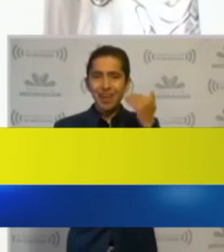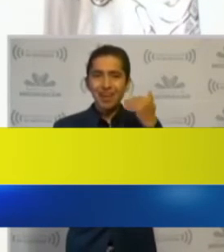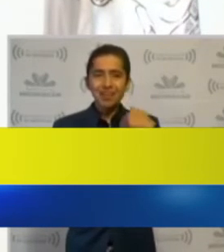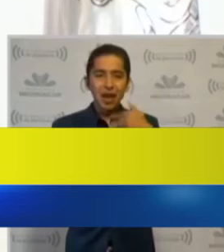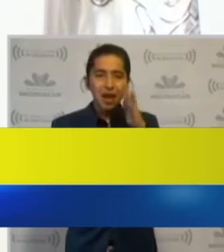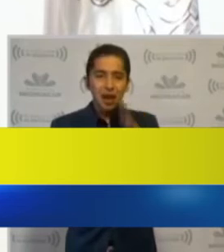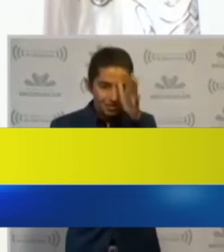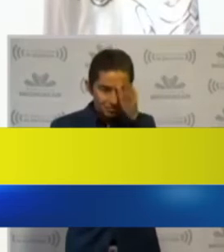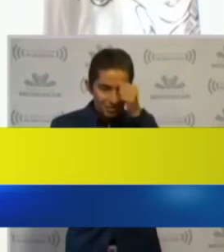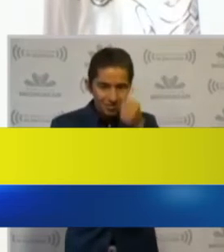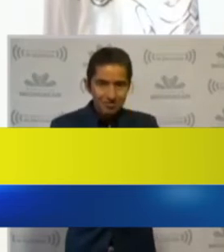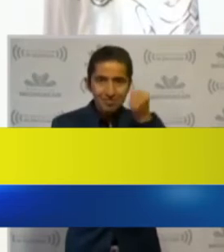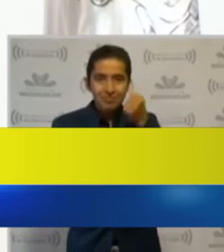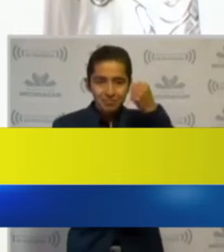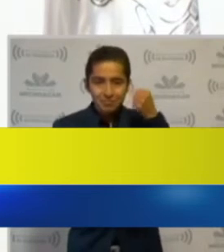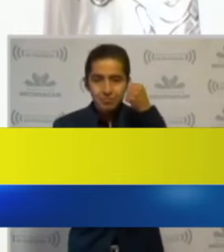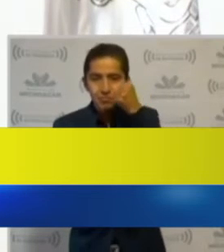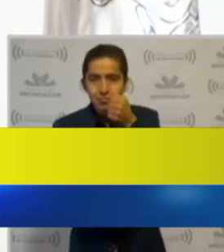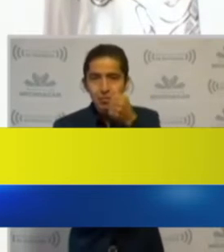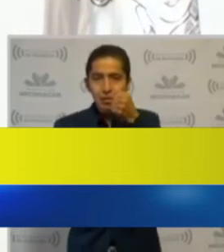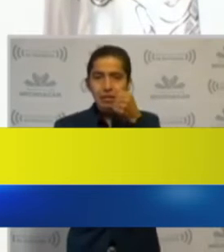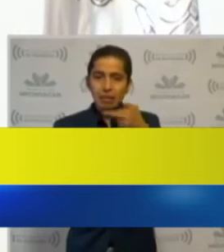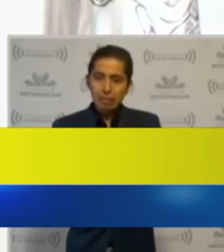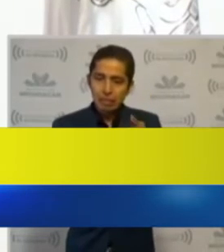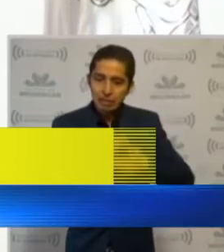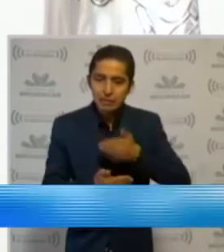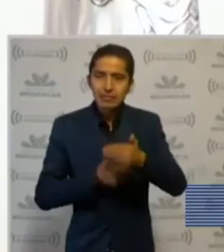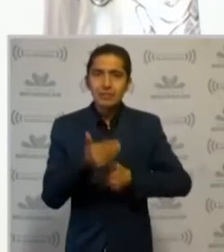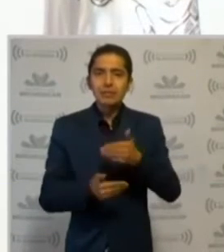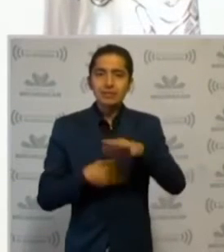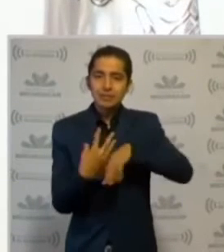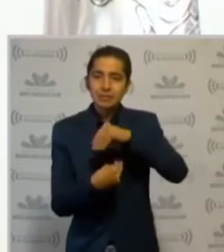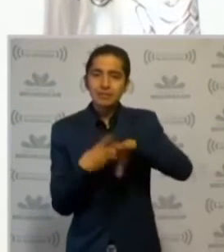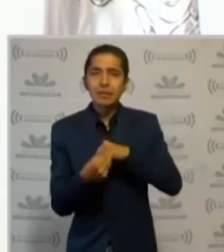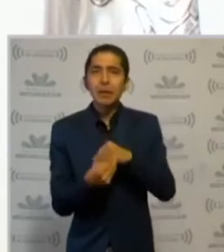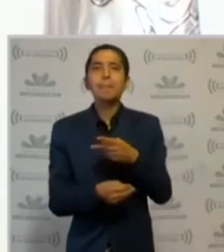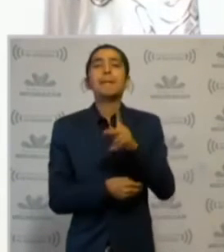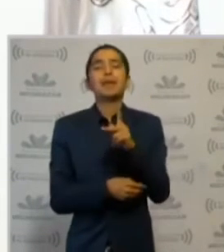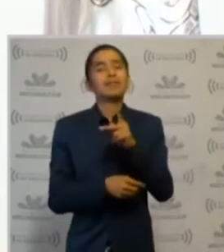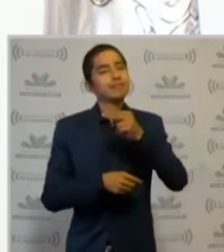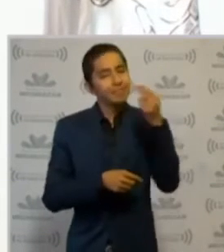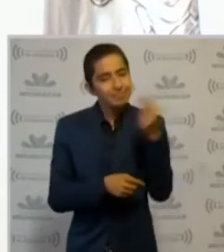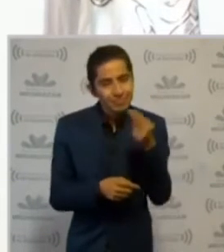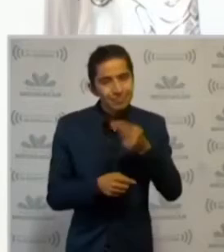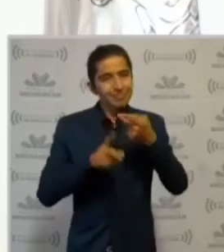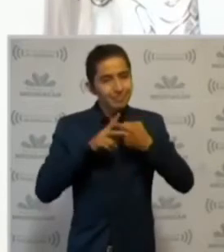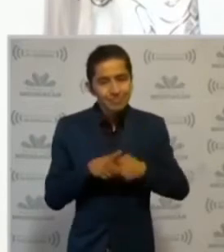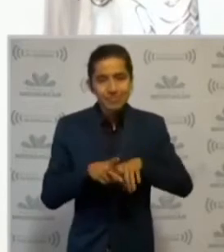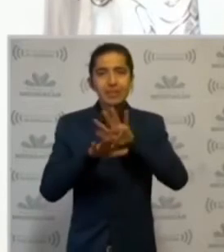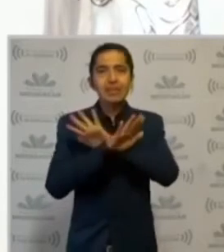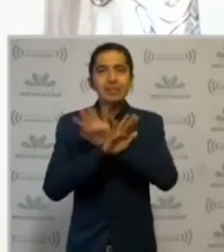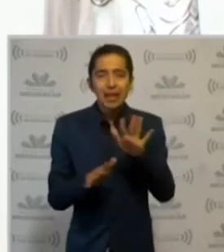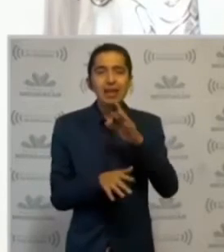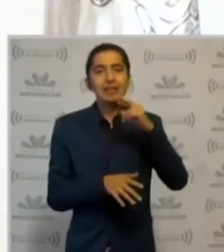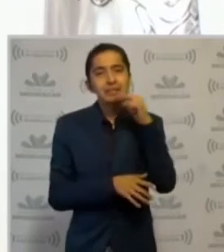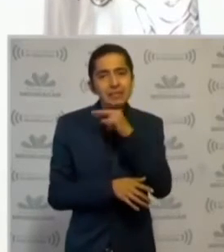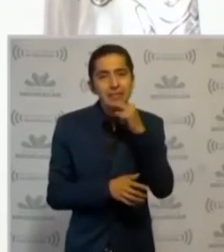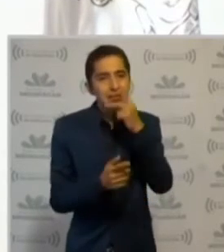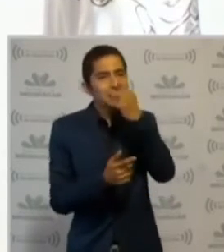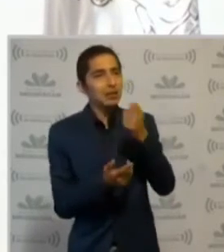pasado. Sin embargo, la emergencia requiere que empiecen a fluir los recursos extraordinarios